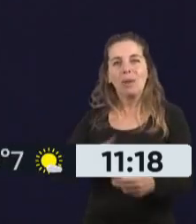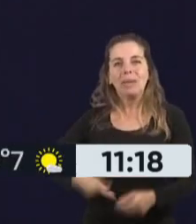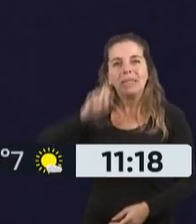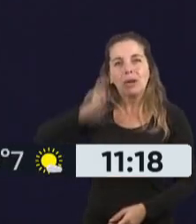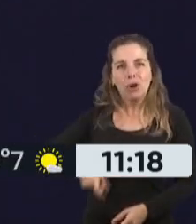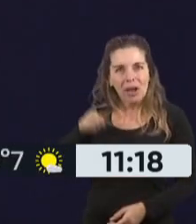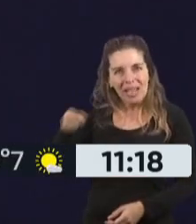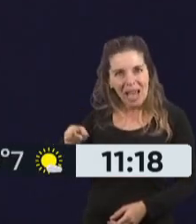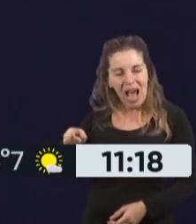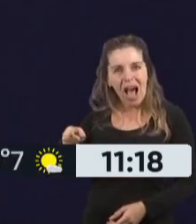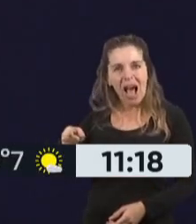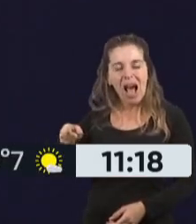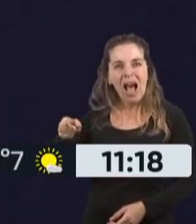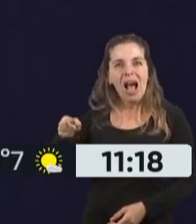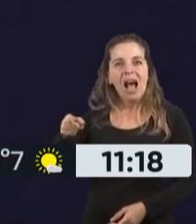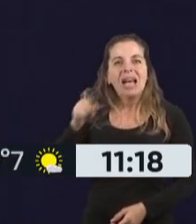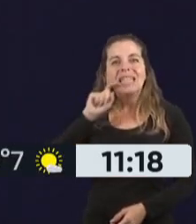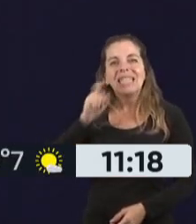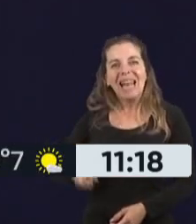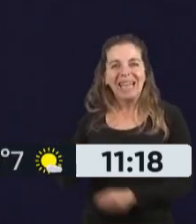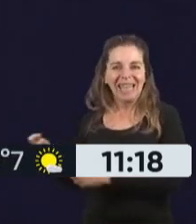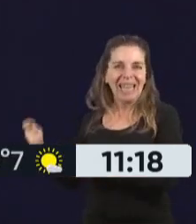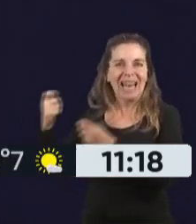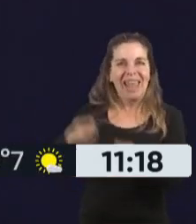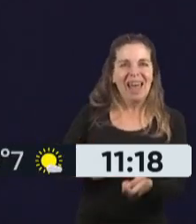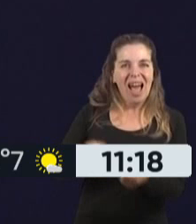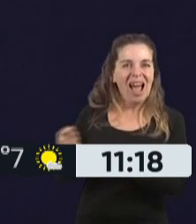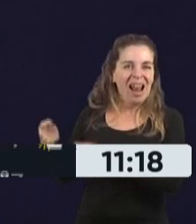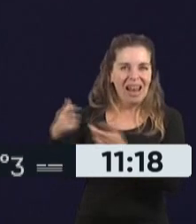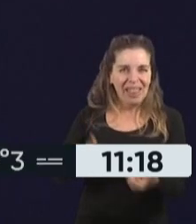le hace entrega el presidente Zelensky le hace entrega al presidente Milei de